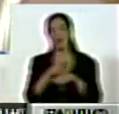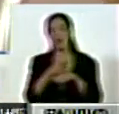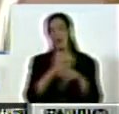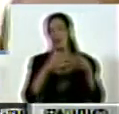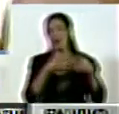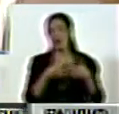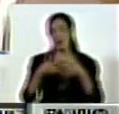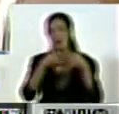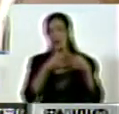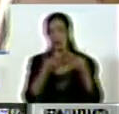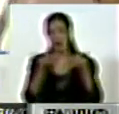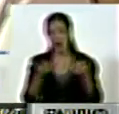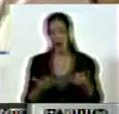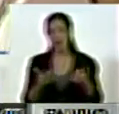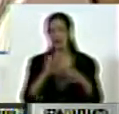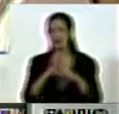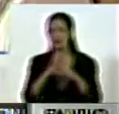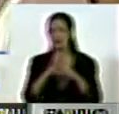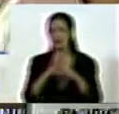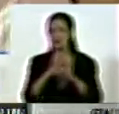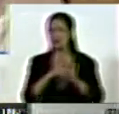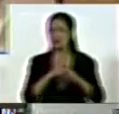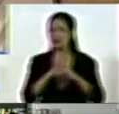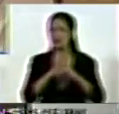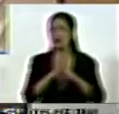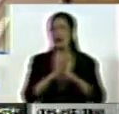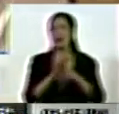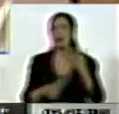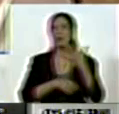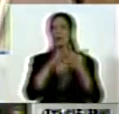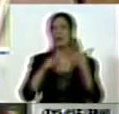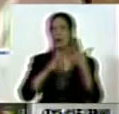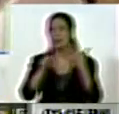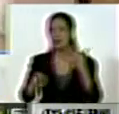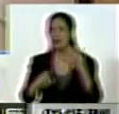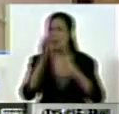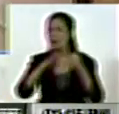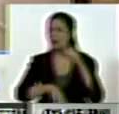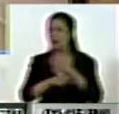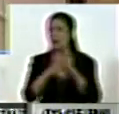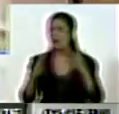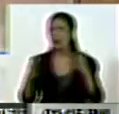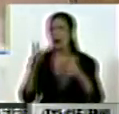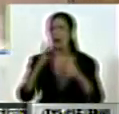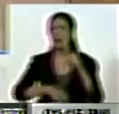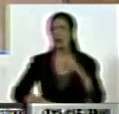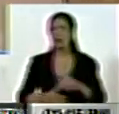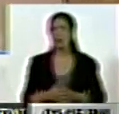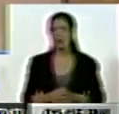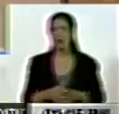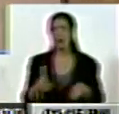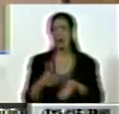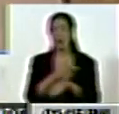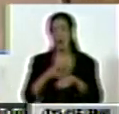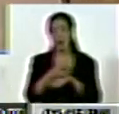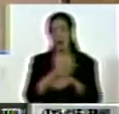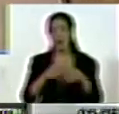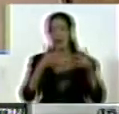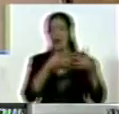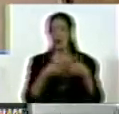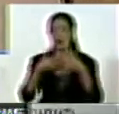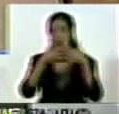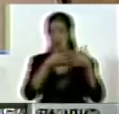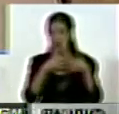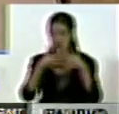Estados Unidos actual, me refiero ya, a la Erika, porque llevas como 5 preguntas. ¿Cuál es esta última? La última es si el gobierno de los Estados